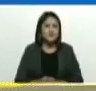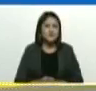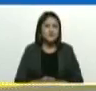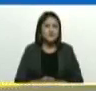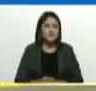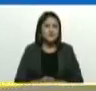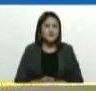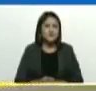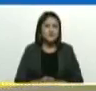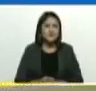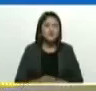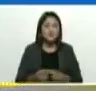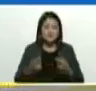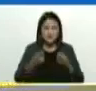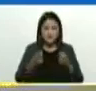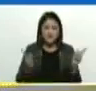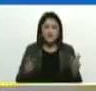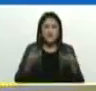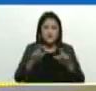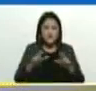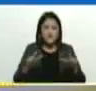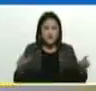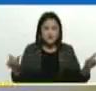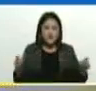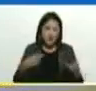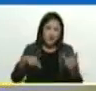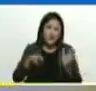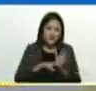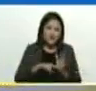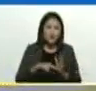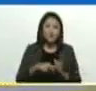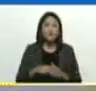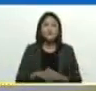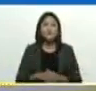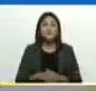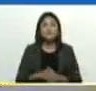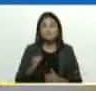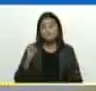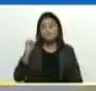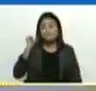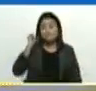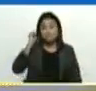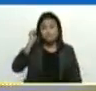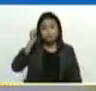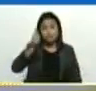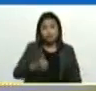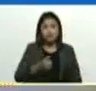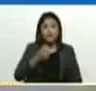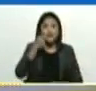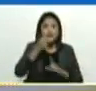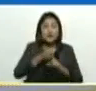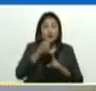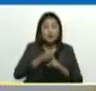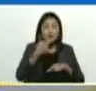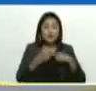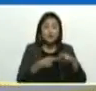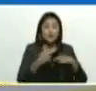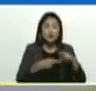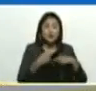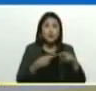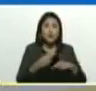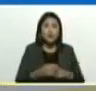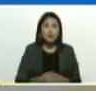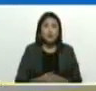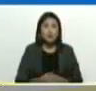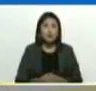Hermanos y hermanas venezolanas, repito, en tantos años de lucha revolucionaria